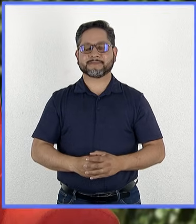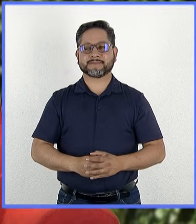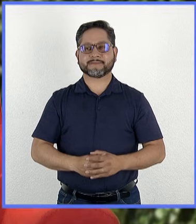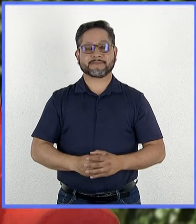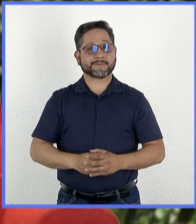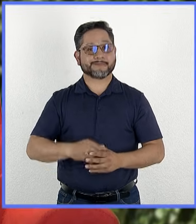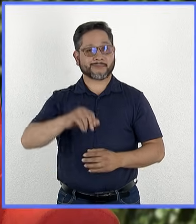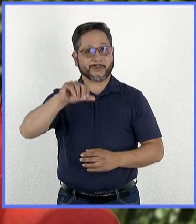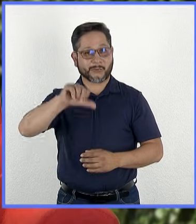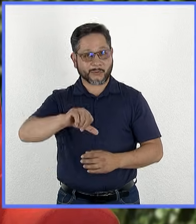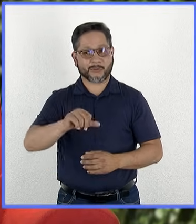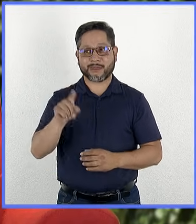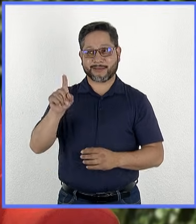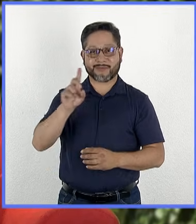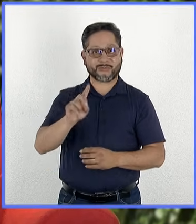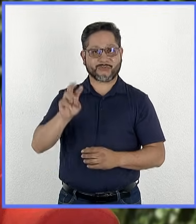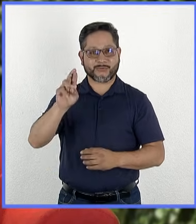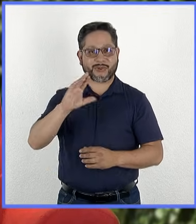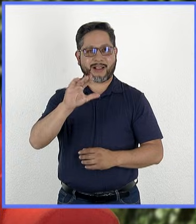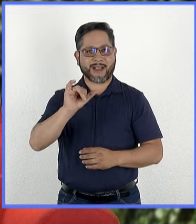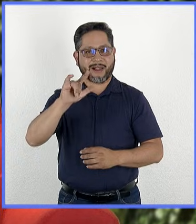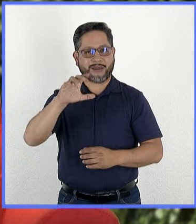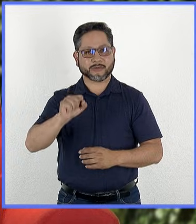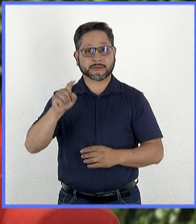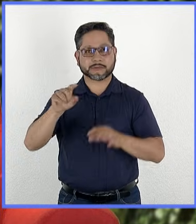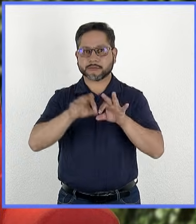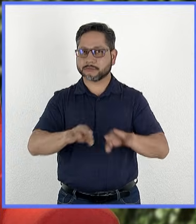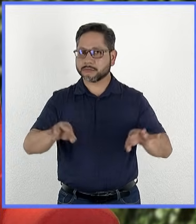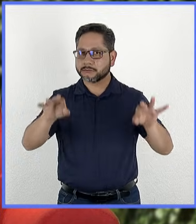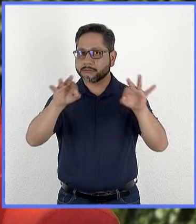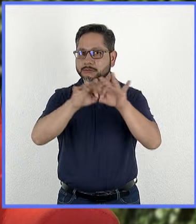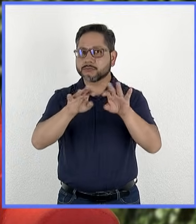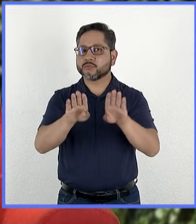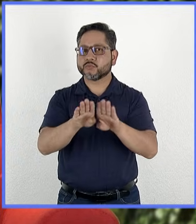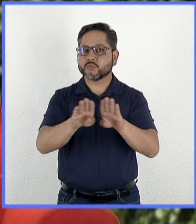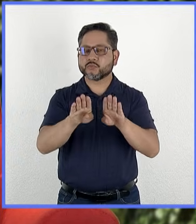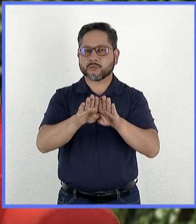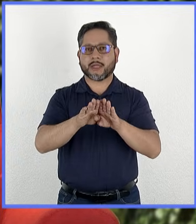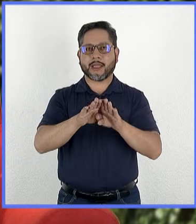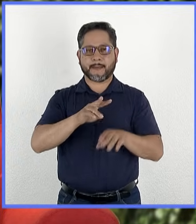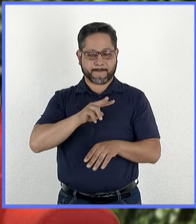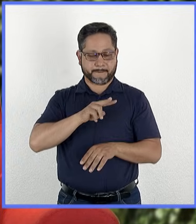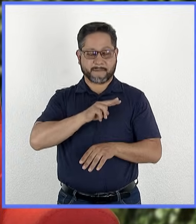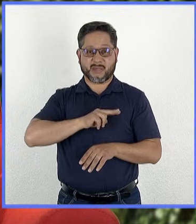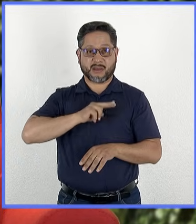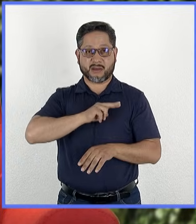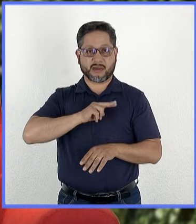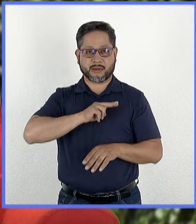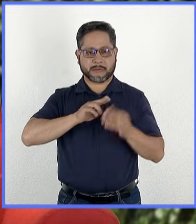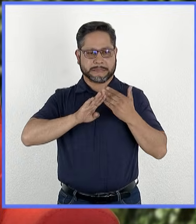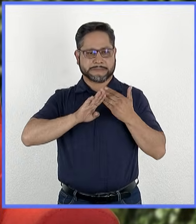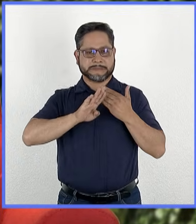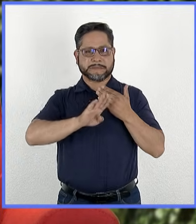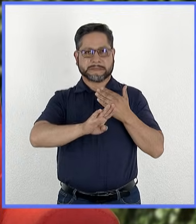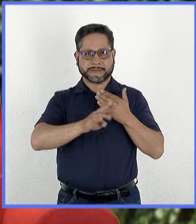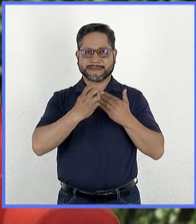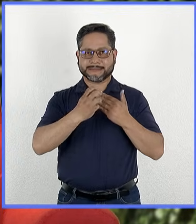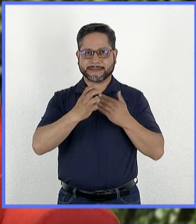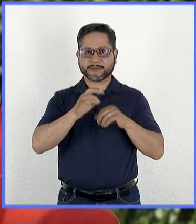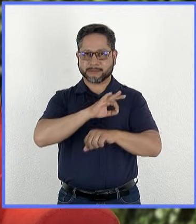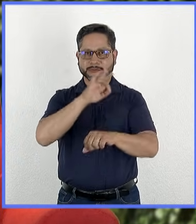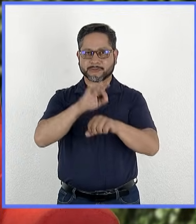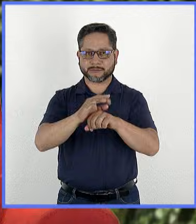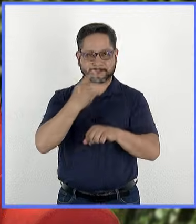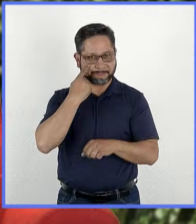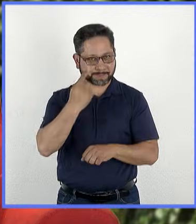Hoy el doctor Carlos Rosales nos habla sobre la importancia y la utilidad de desarrollar antivenenos y en particular de uno de amplio espectro. Veamos